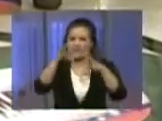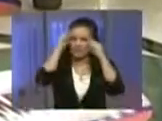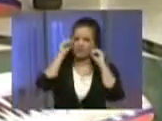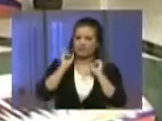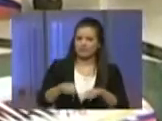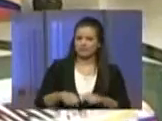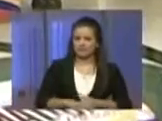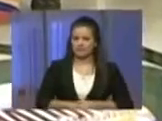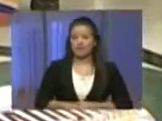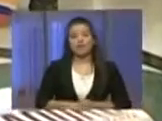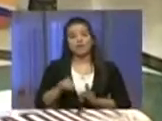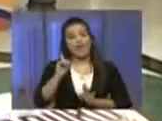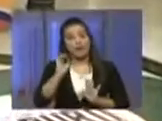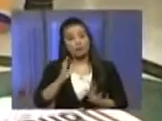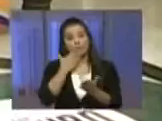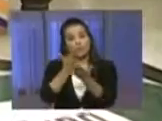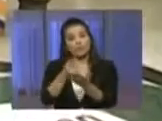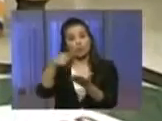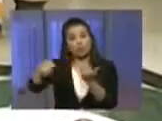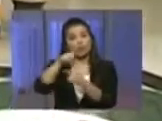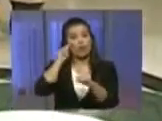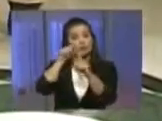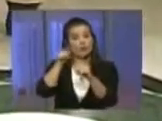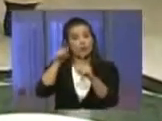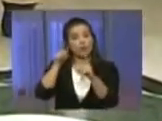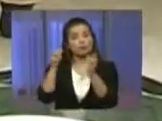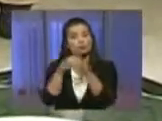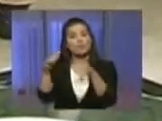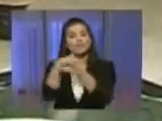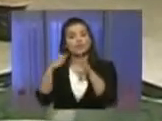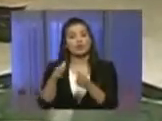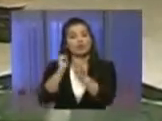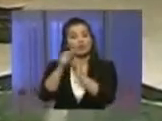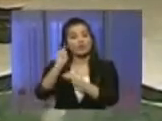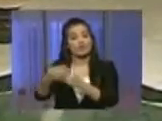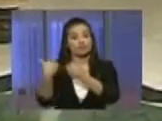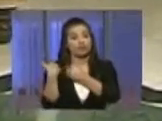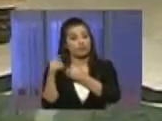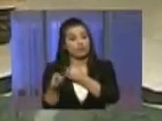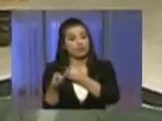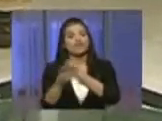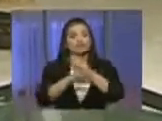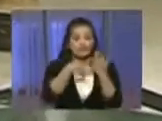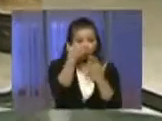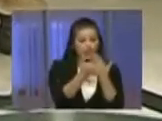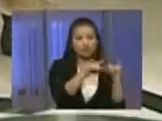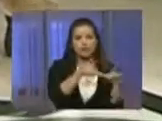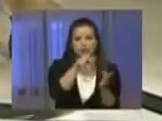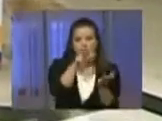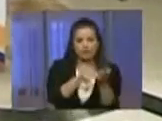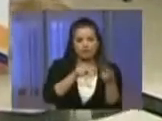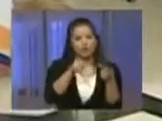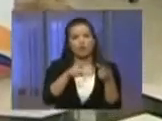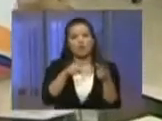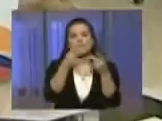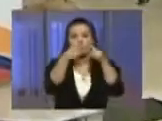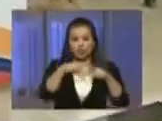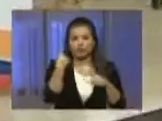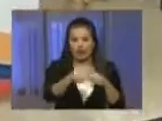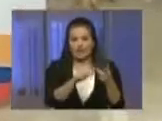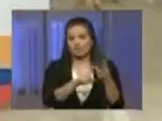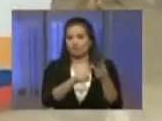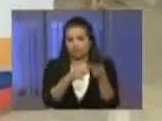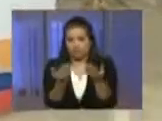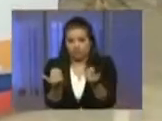la juventud el deporte los recursos están aprobados los proyectos ya están diseñados Bueno avancemos a